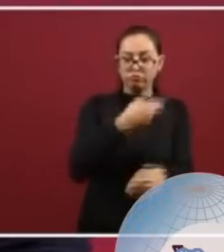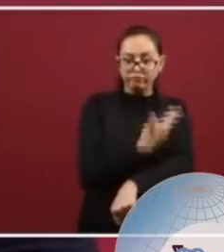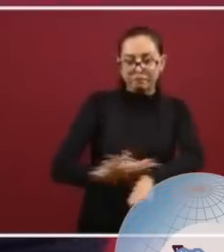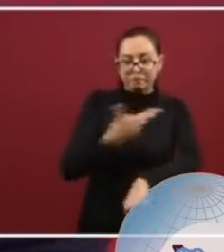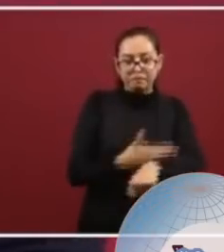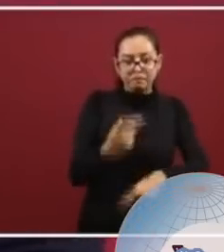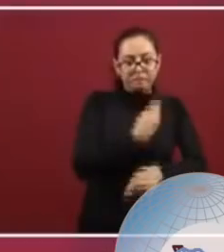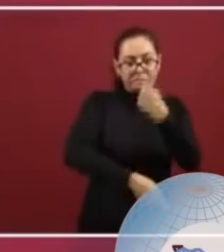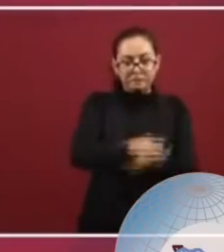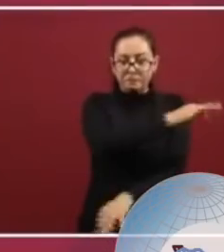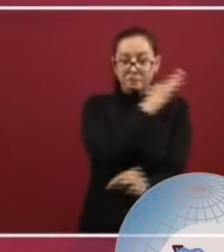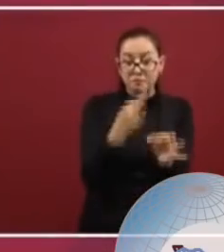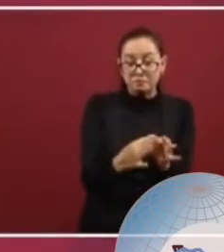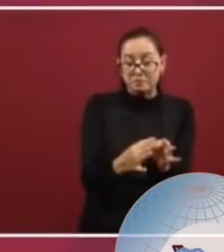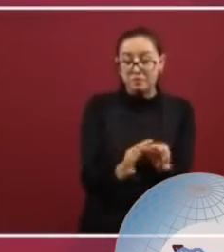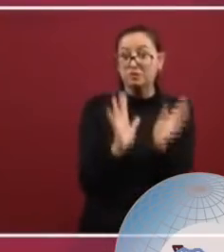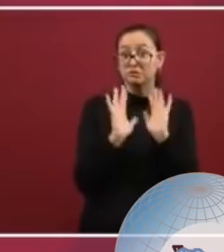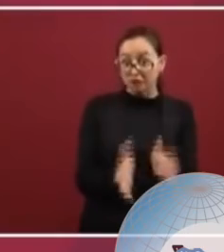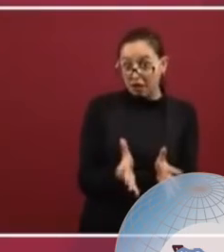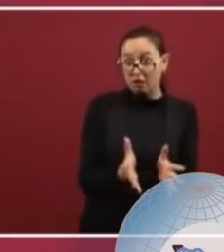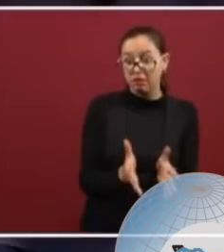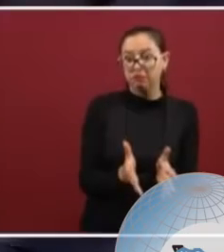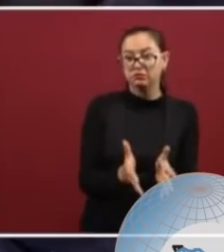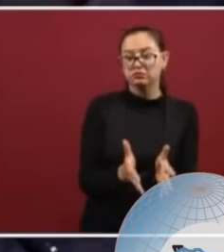y ya teniendo la empresa con la concesión,